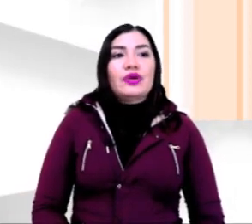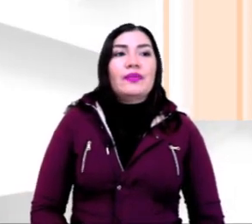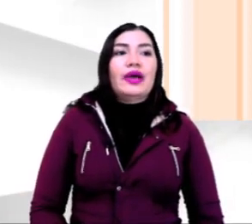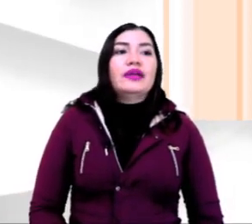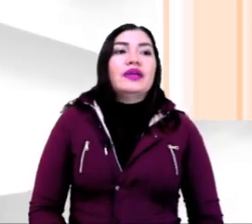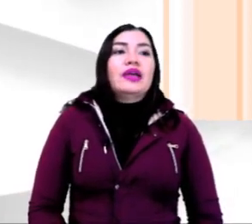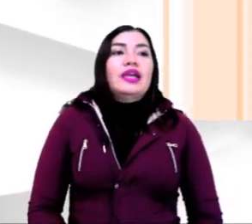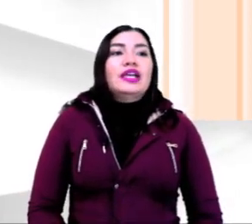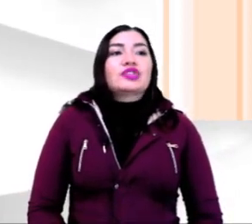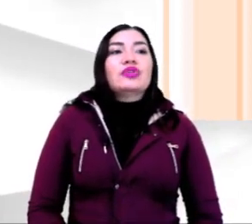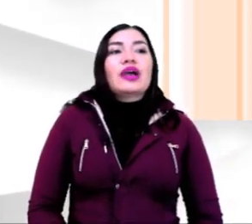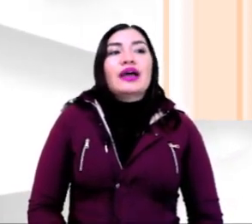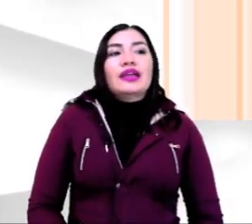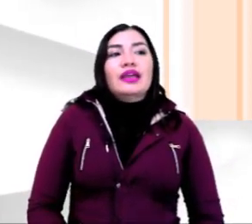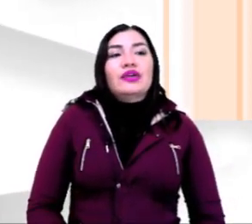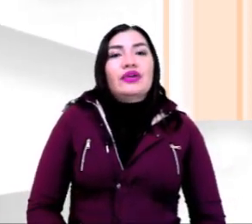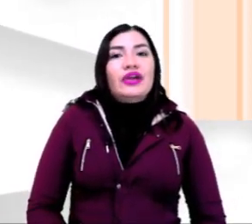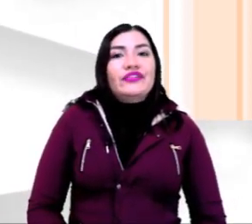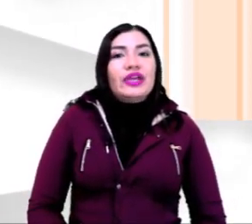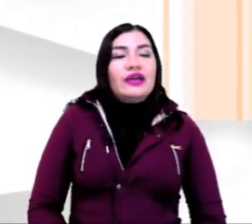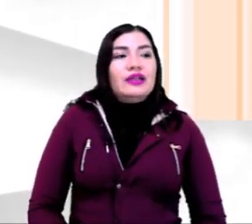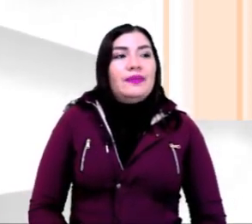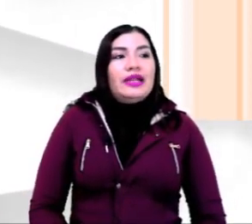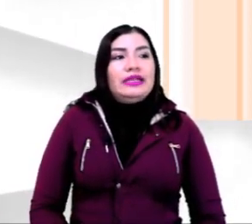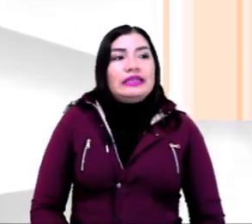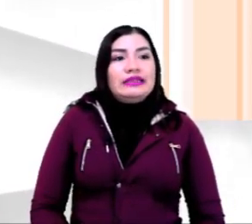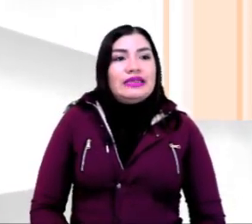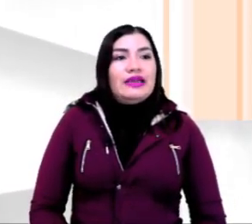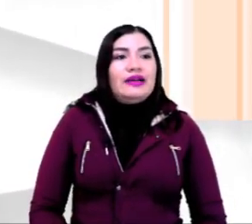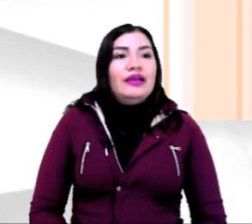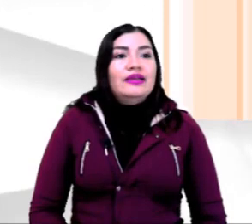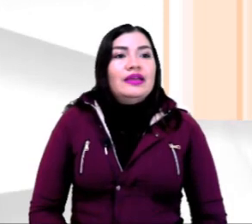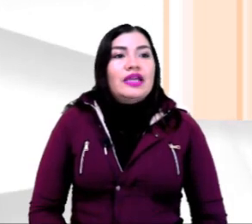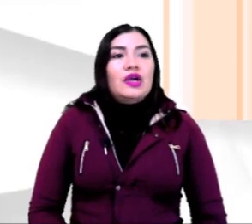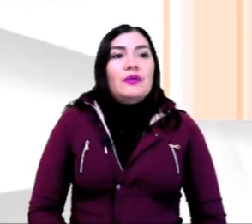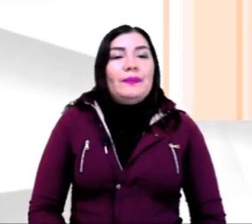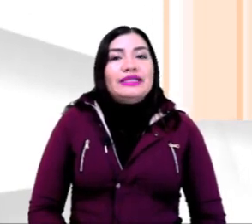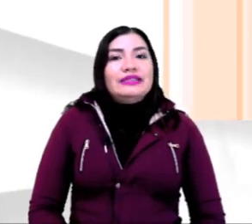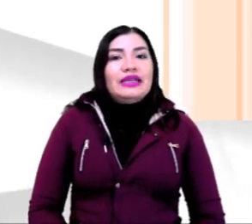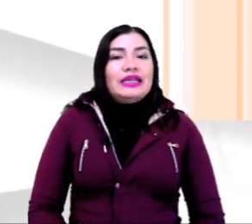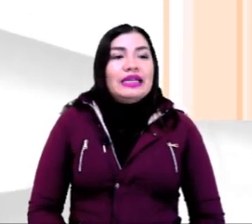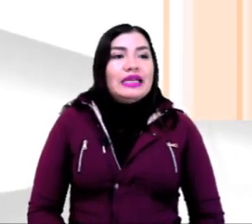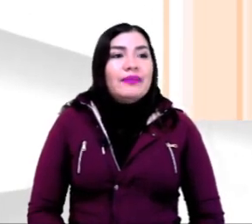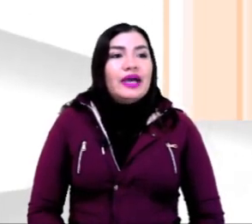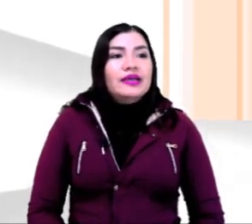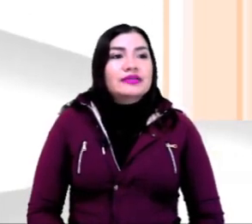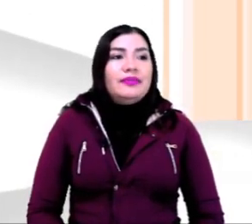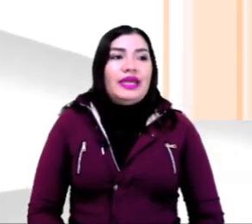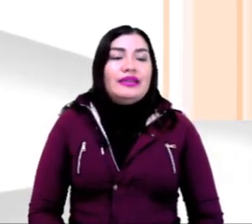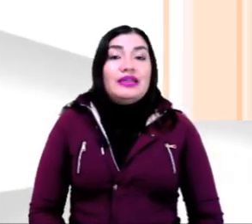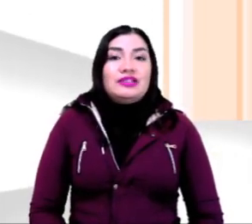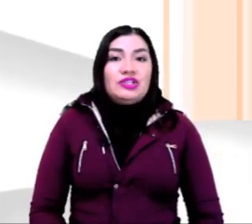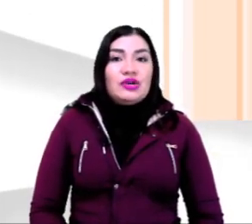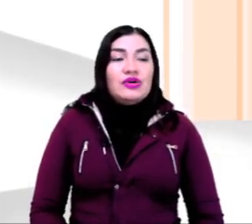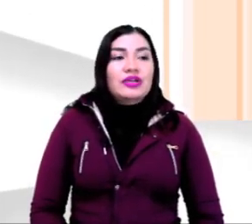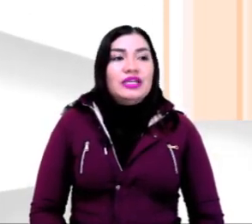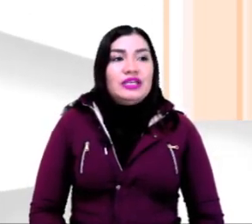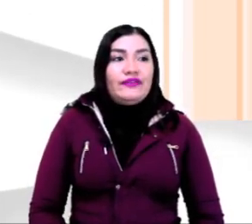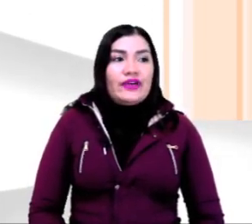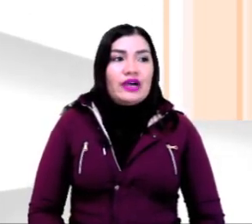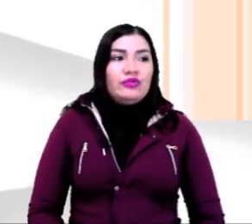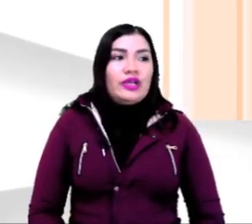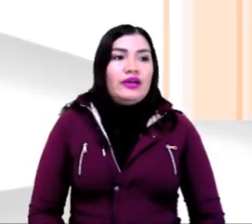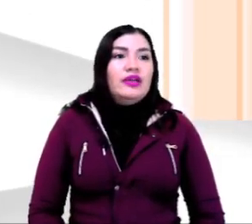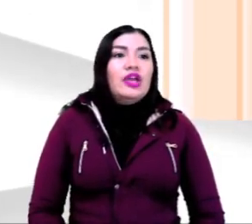llamamos bioma? Es un área geográfica del planeta Tierra que comparte clima, vegetación